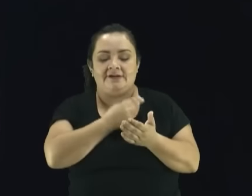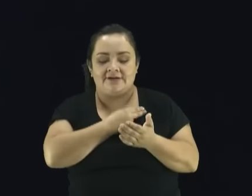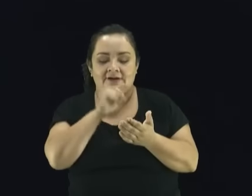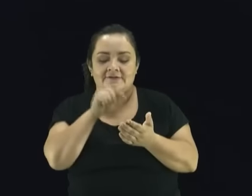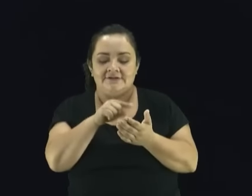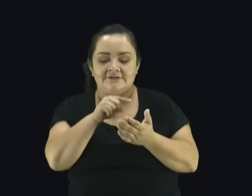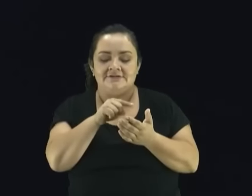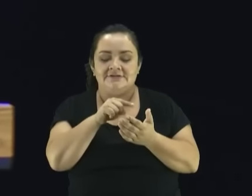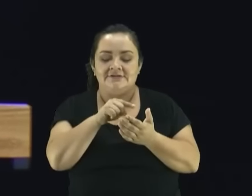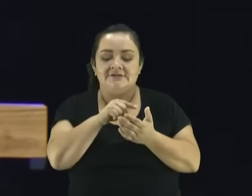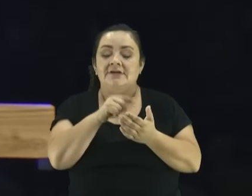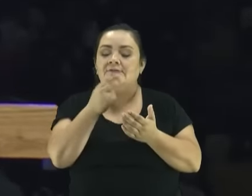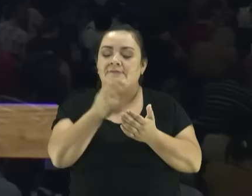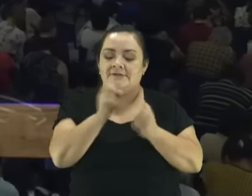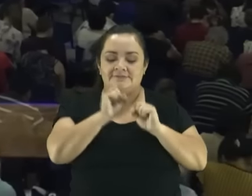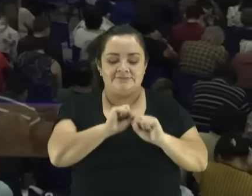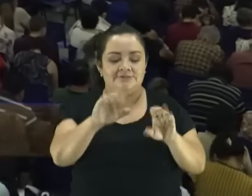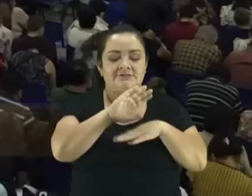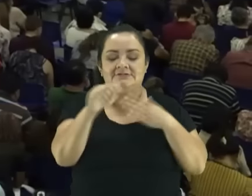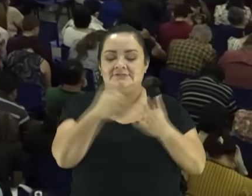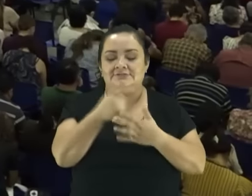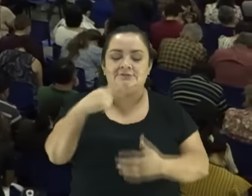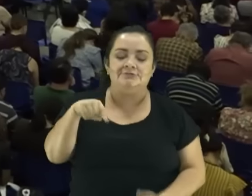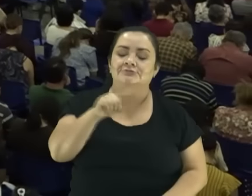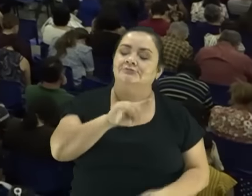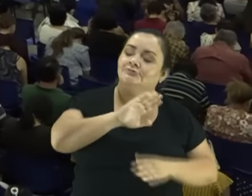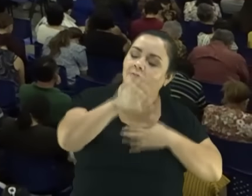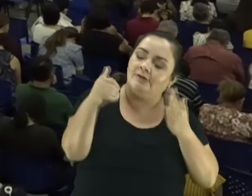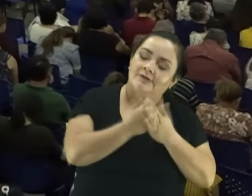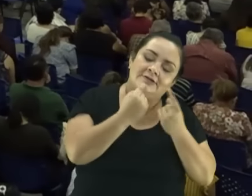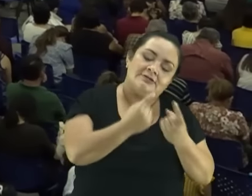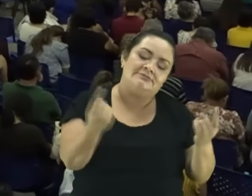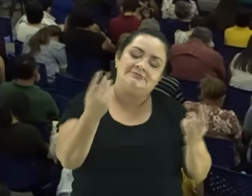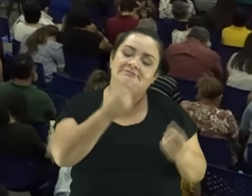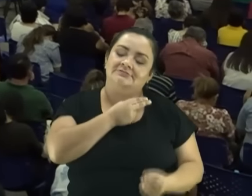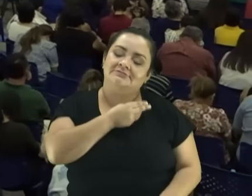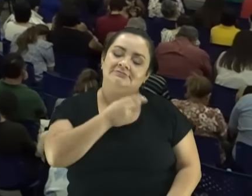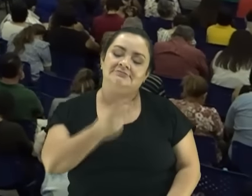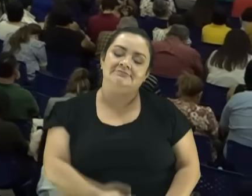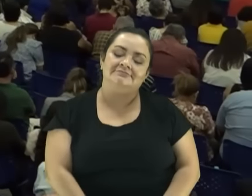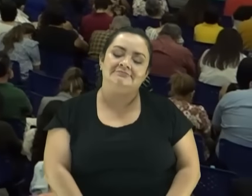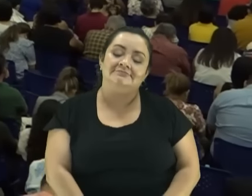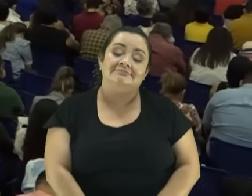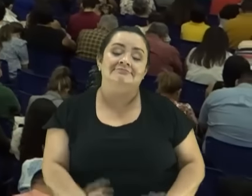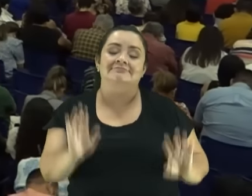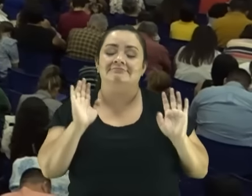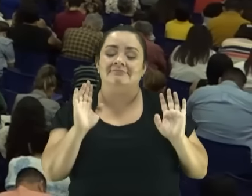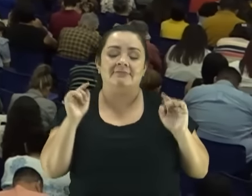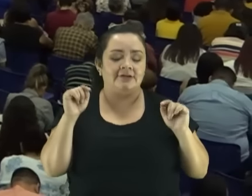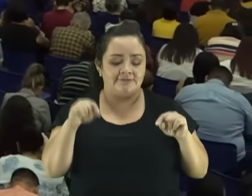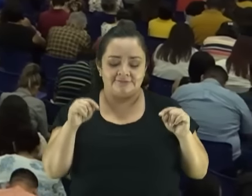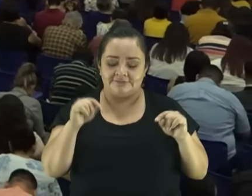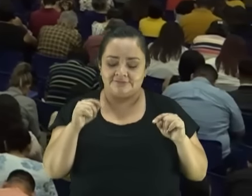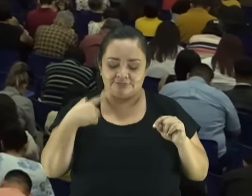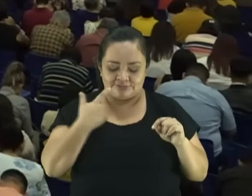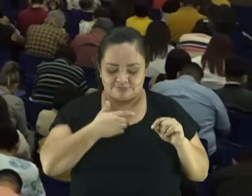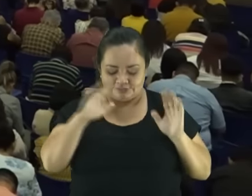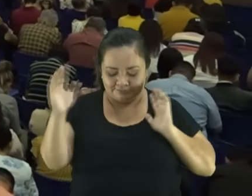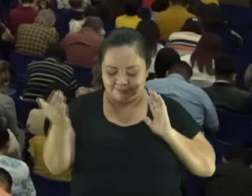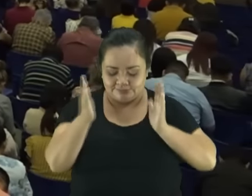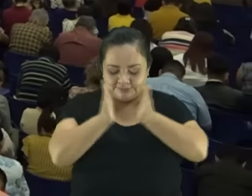muerte así la muerte pasó a todos los hombres por cuanto todos pecaron pero hoy estamos ante